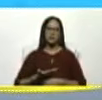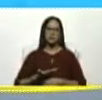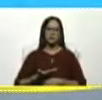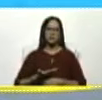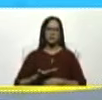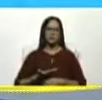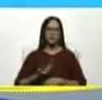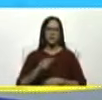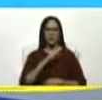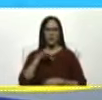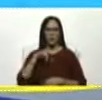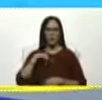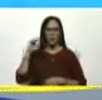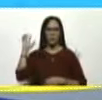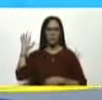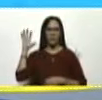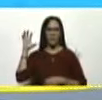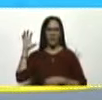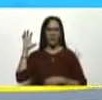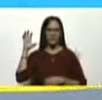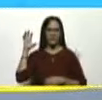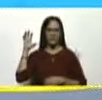para nuestro país